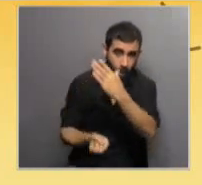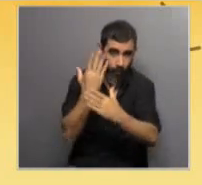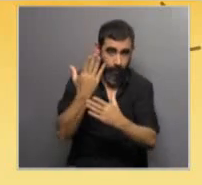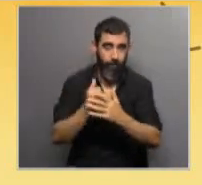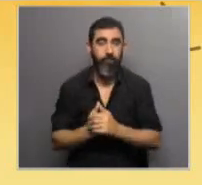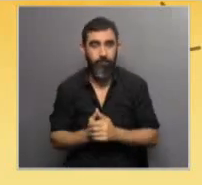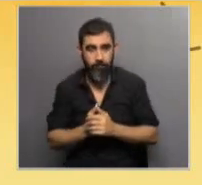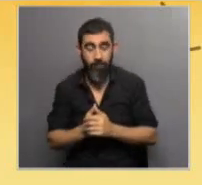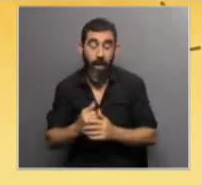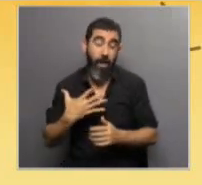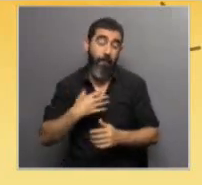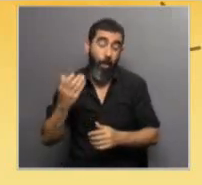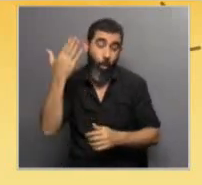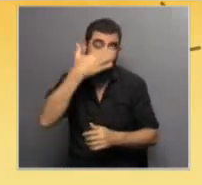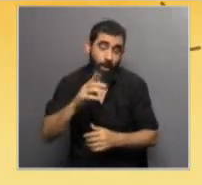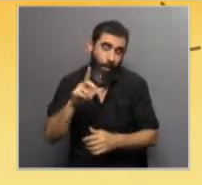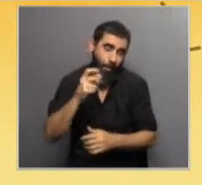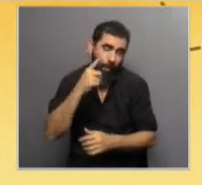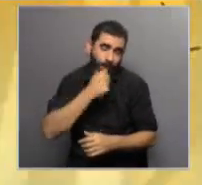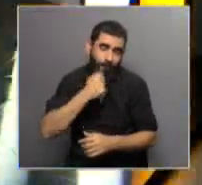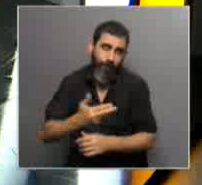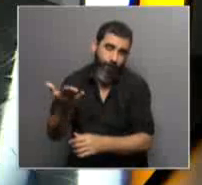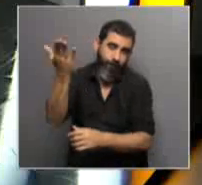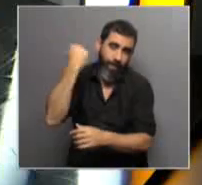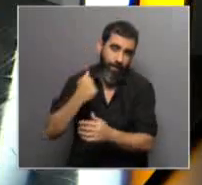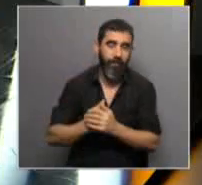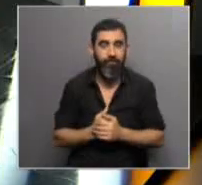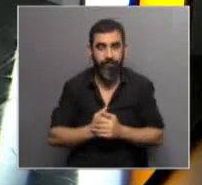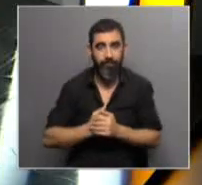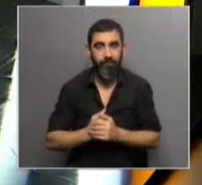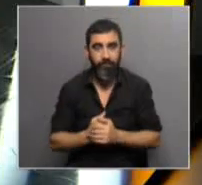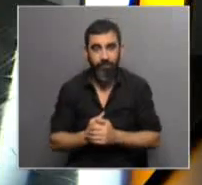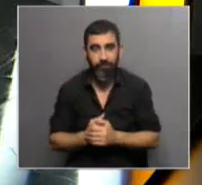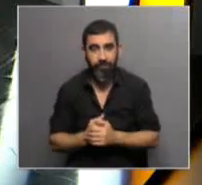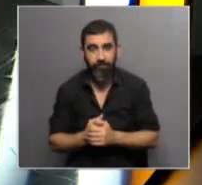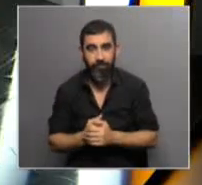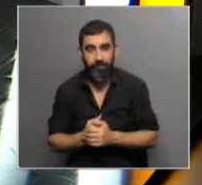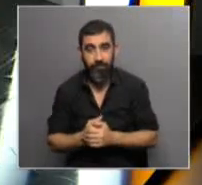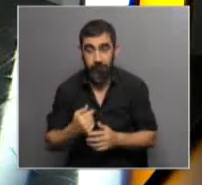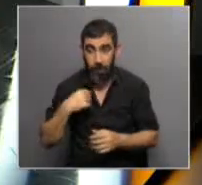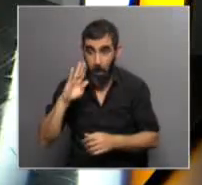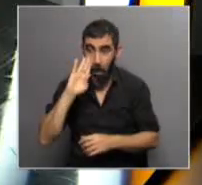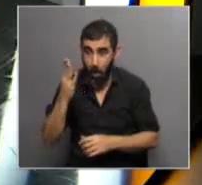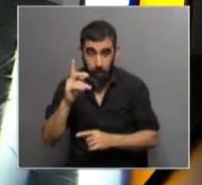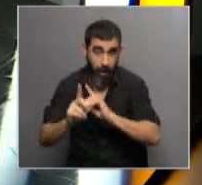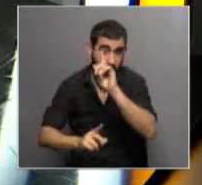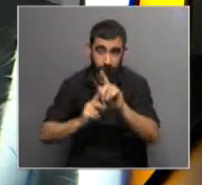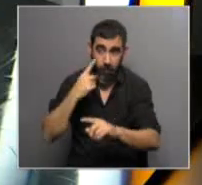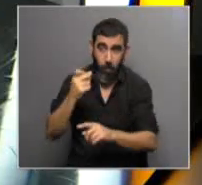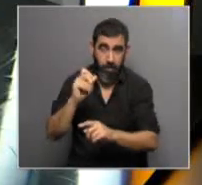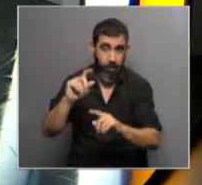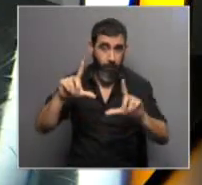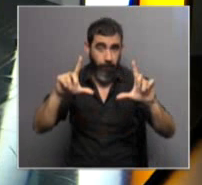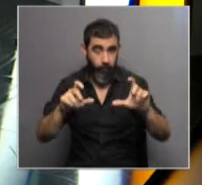dejó en blanco y negro y sobre todo fotos aéreas uno no reconoce los paisajes a veces